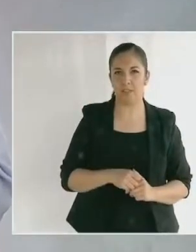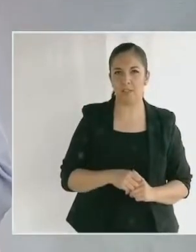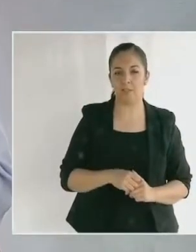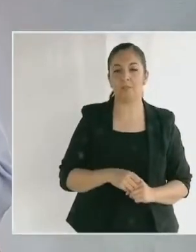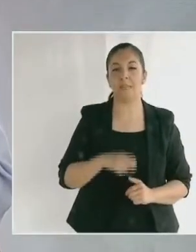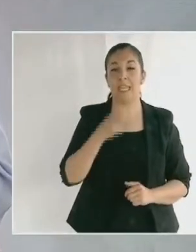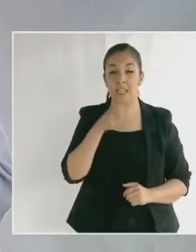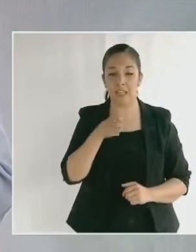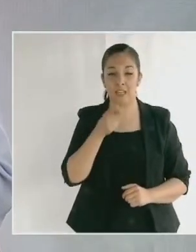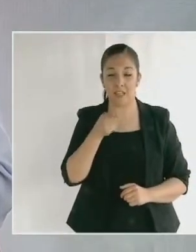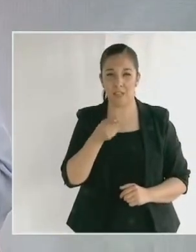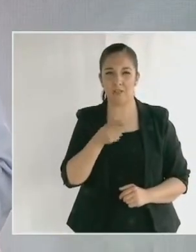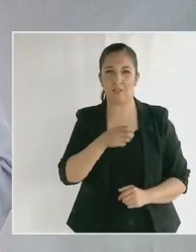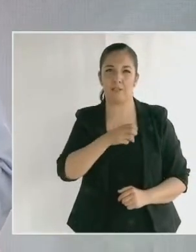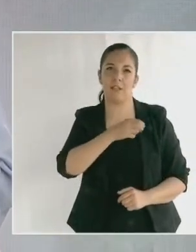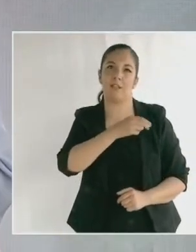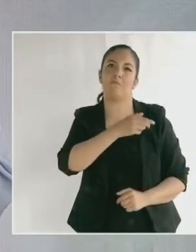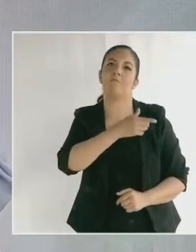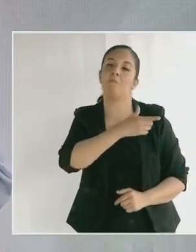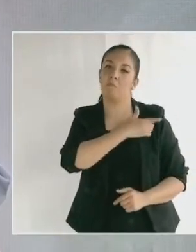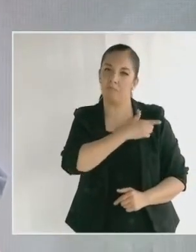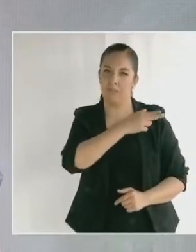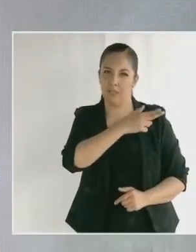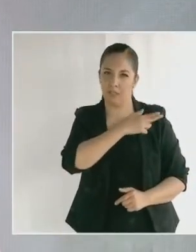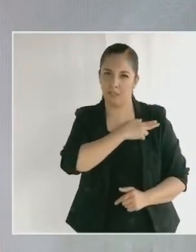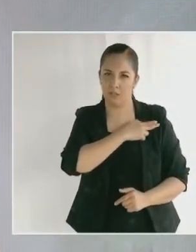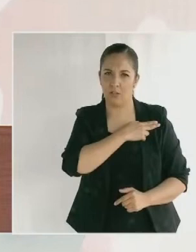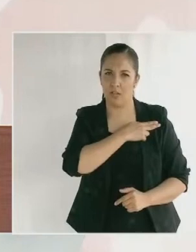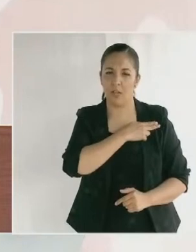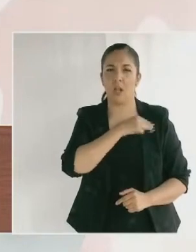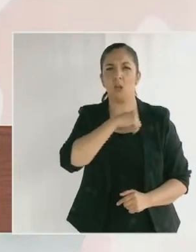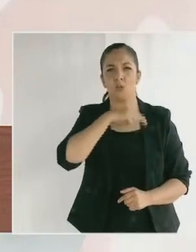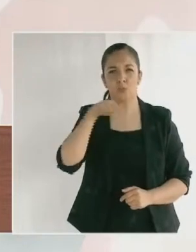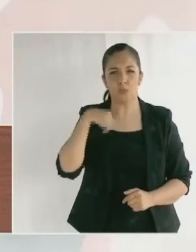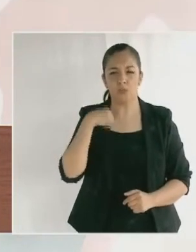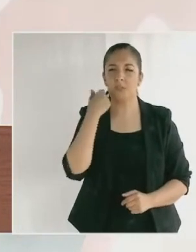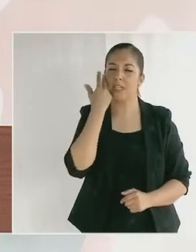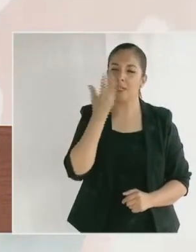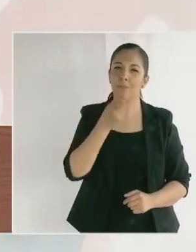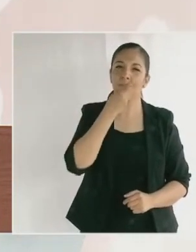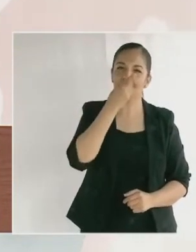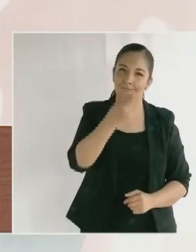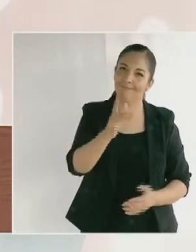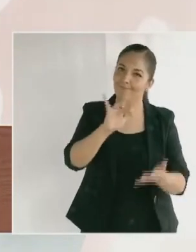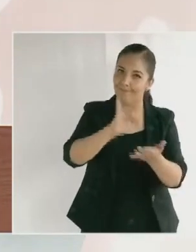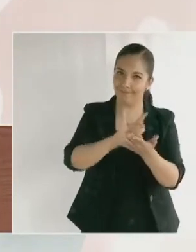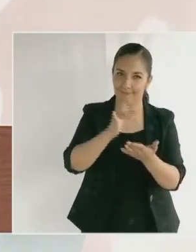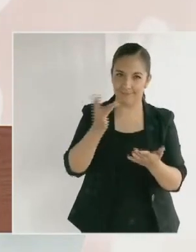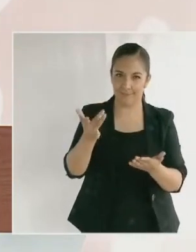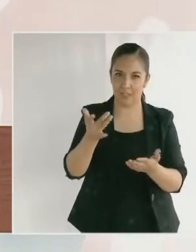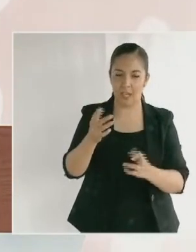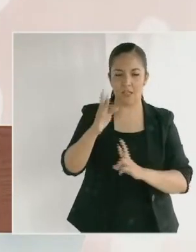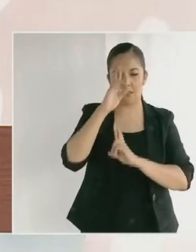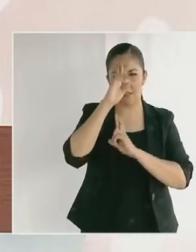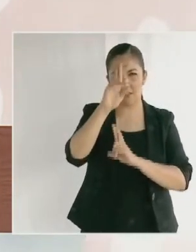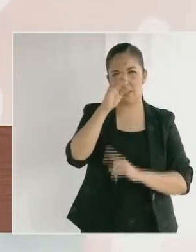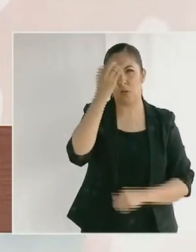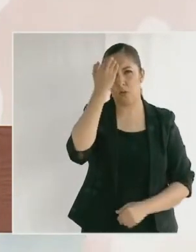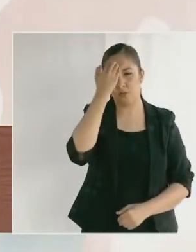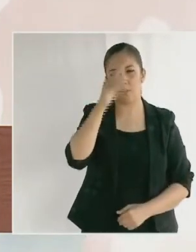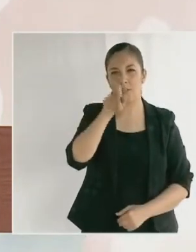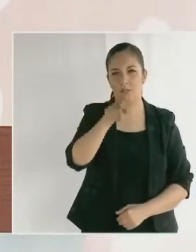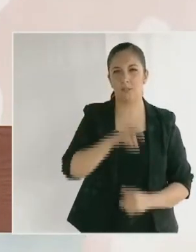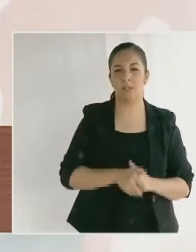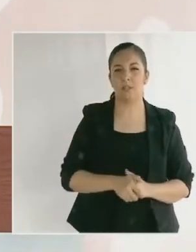Guardia Nacional en Chihuahua, no tenemos más que palabras de agradecimiento y de reconocimiento. Y